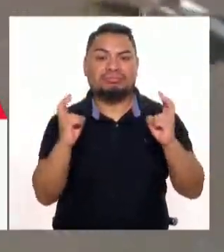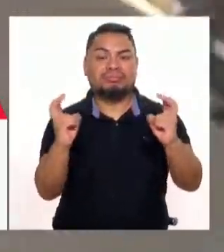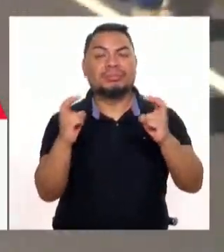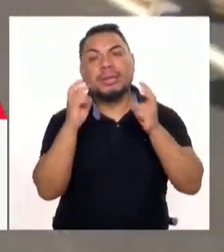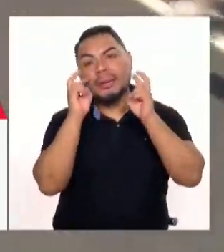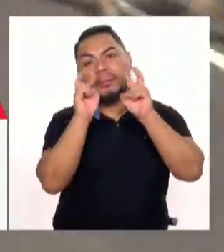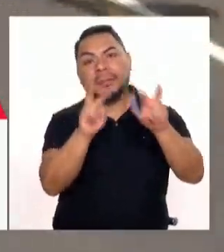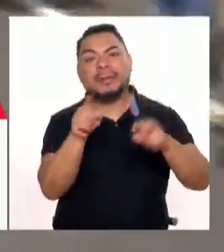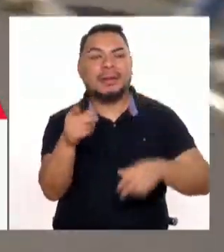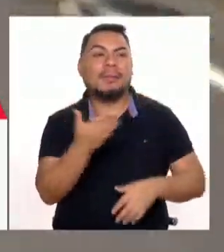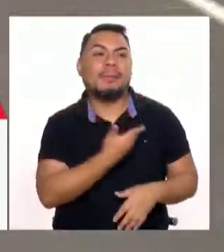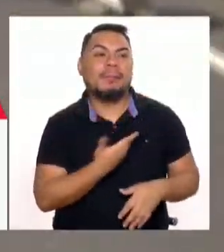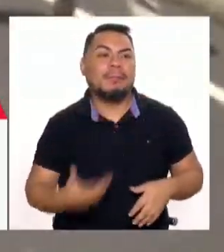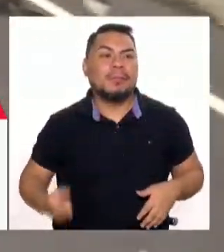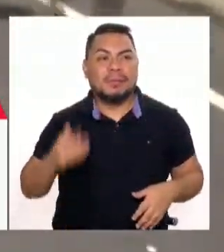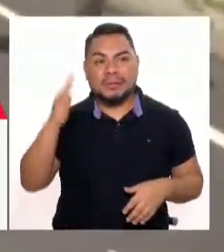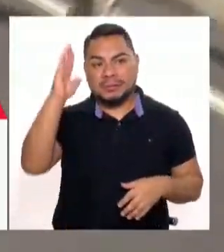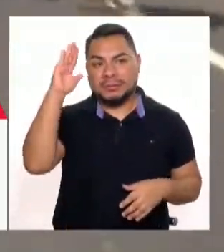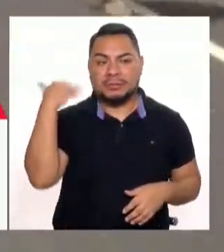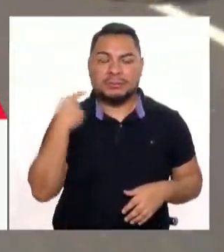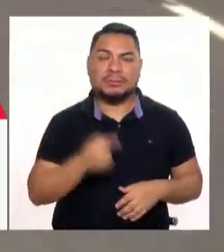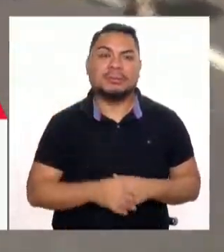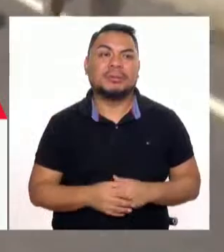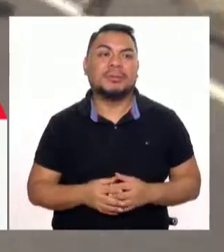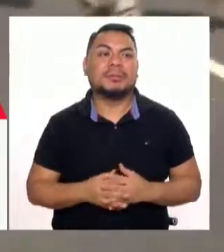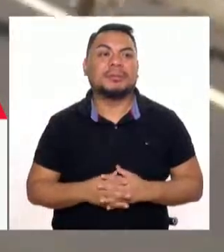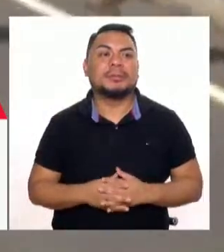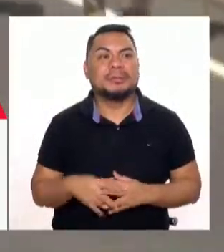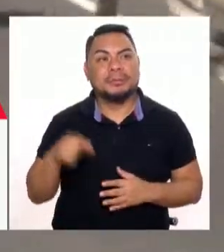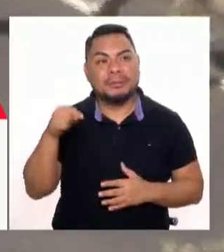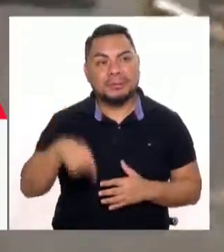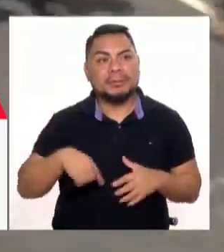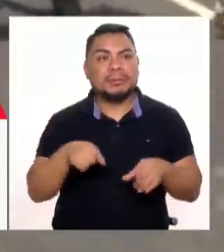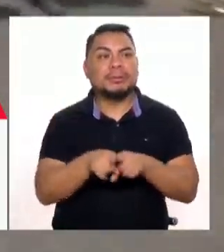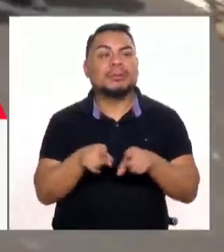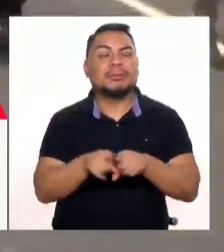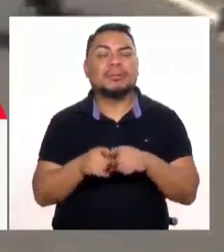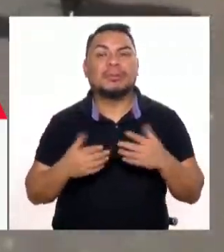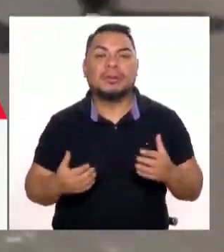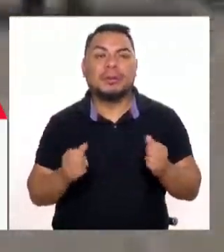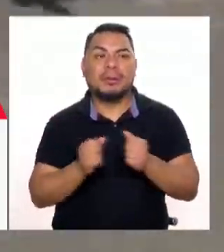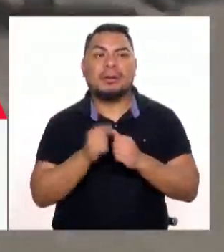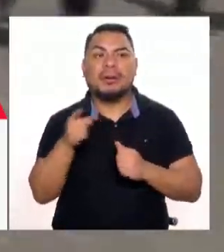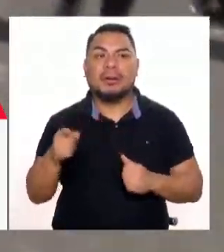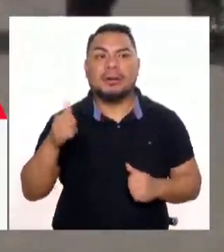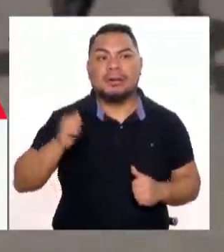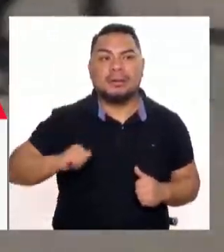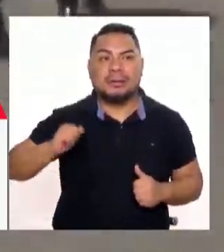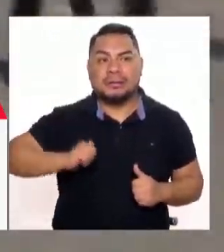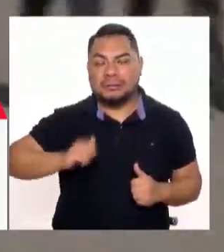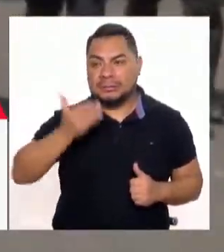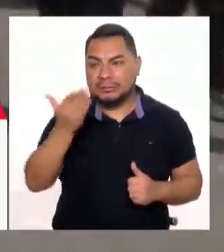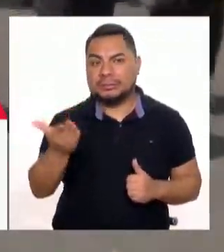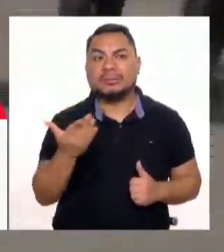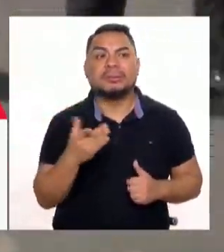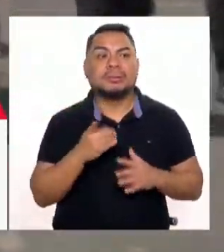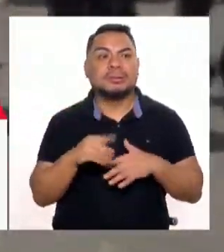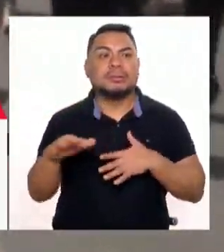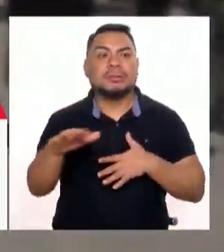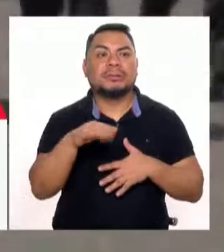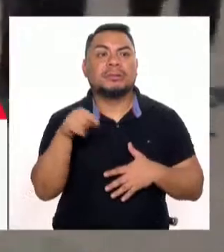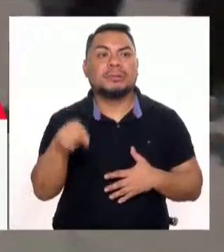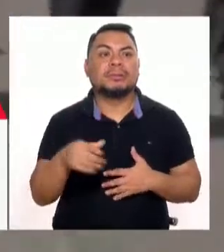a la presidenta Dina boluarte acá también estamos con el alcalde distrital